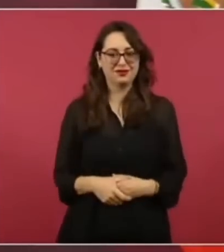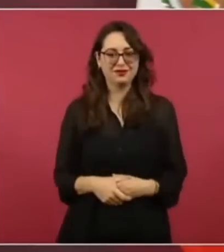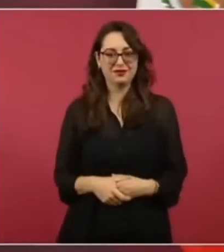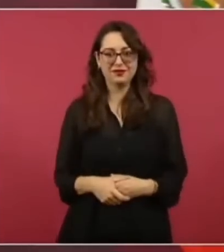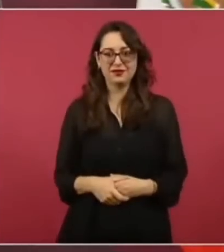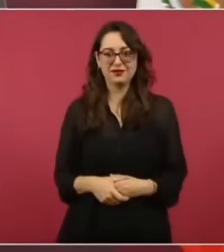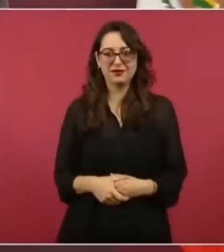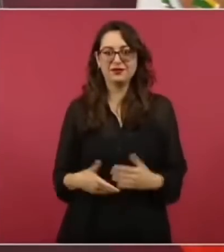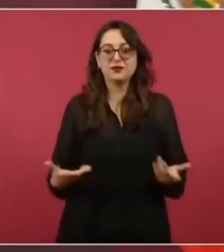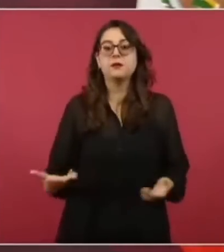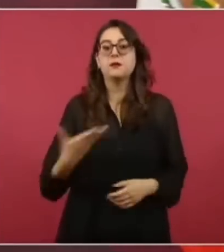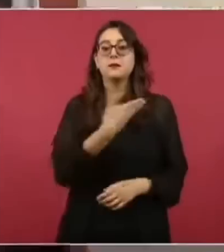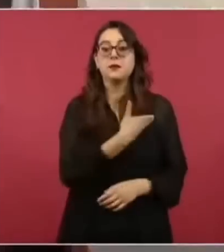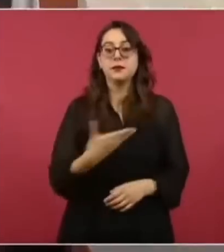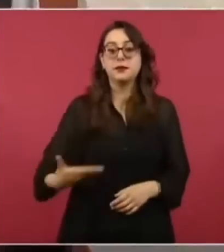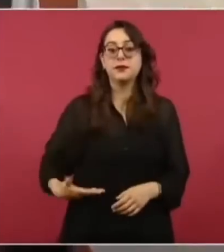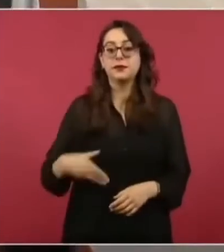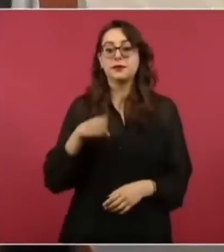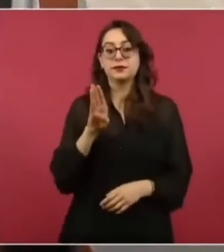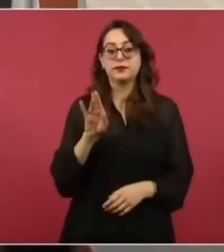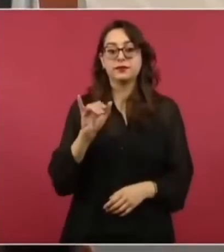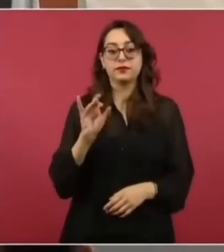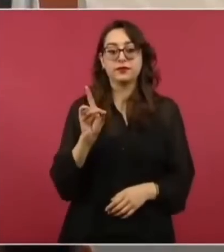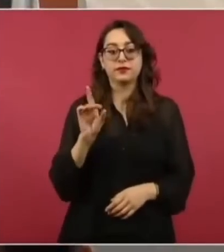El presidente Biden